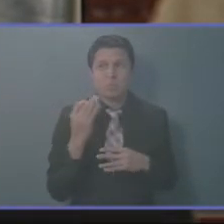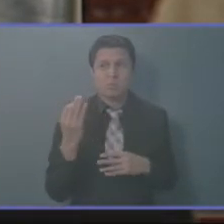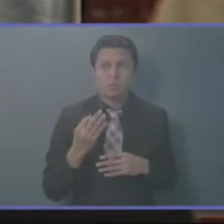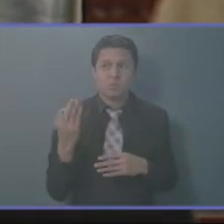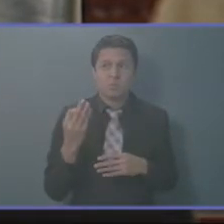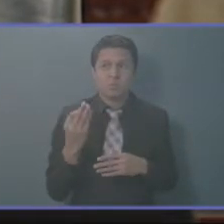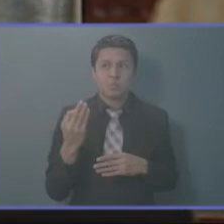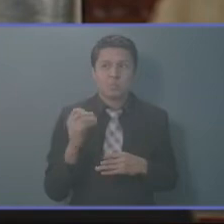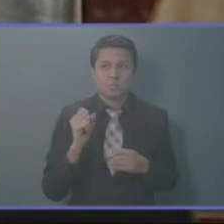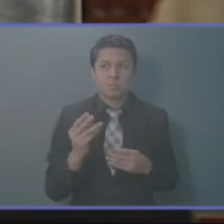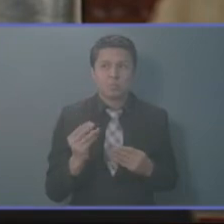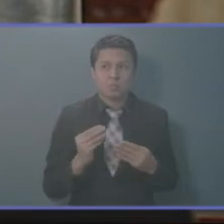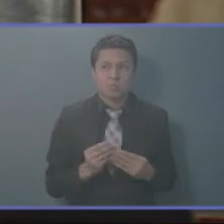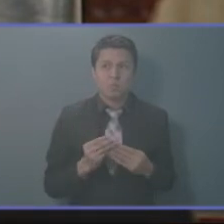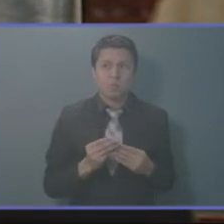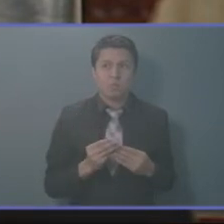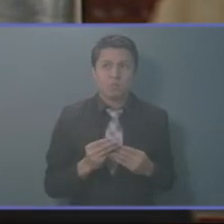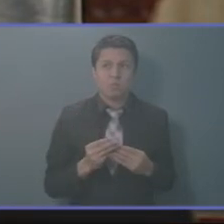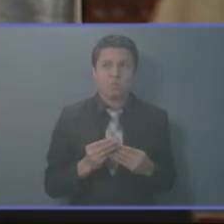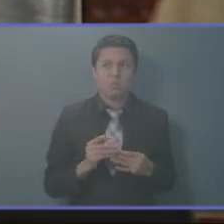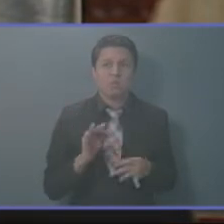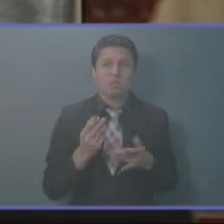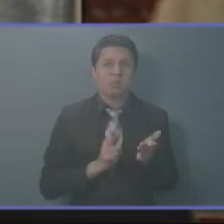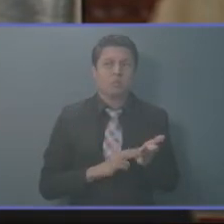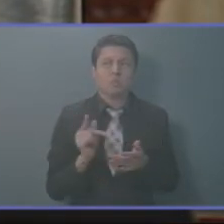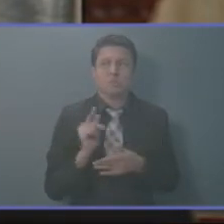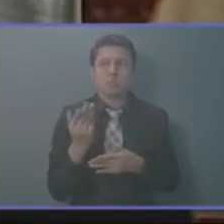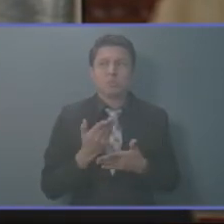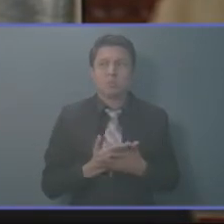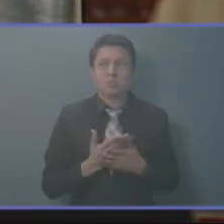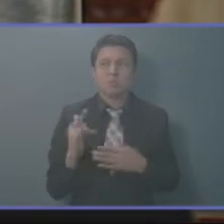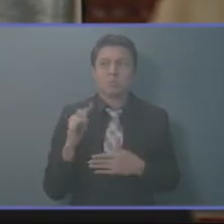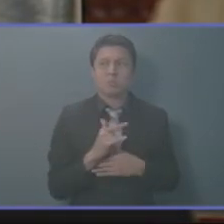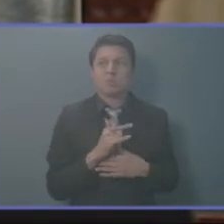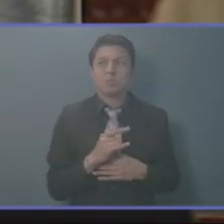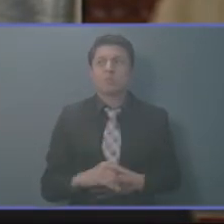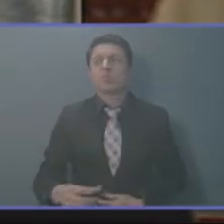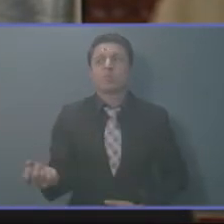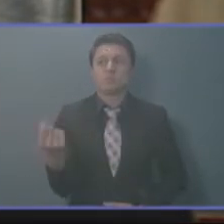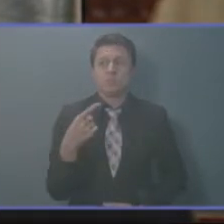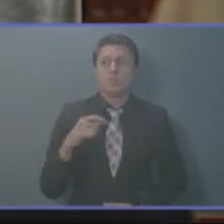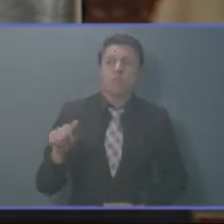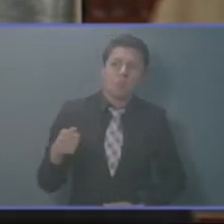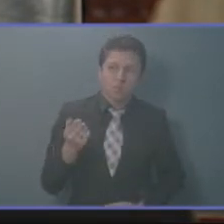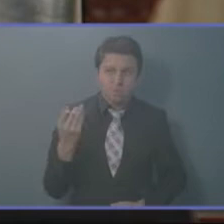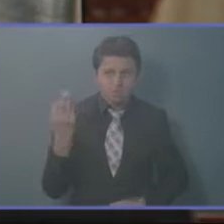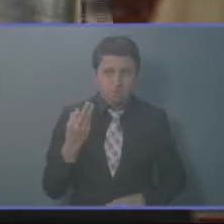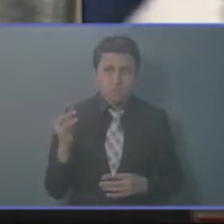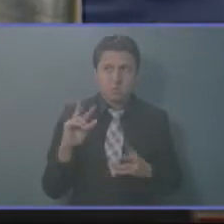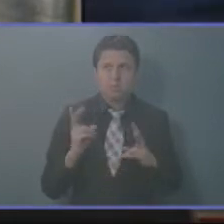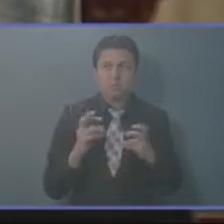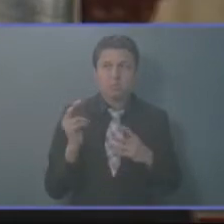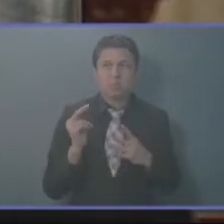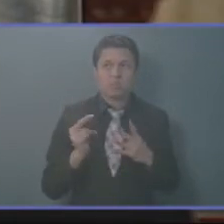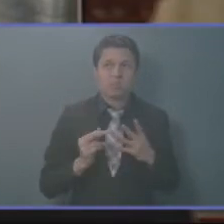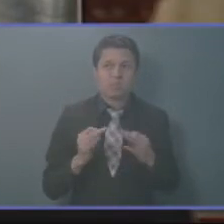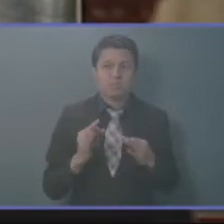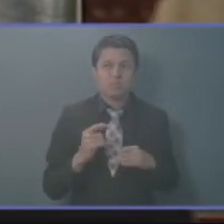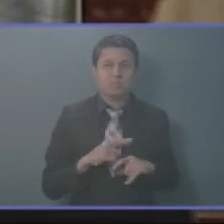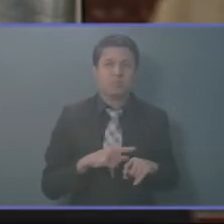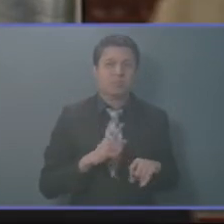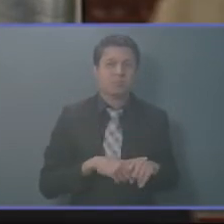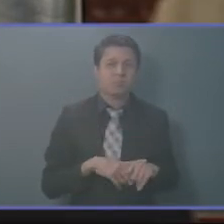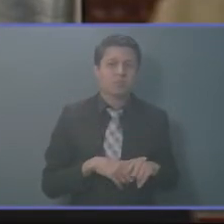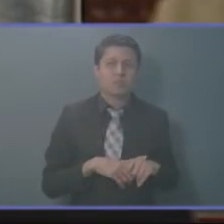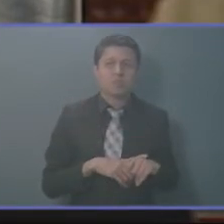necesidades que puedan surgir para la adquisición de medicamentos, camas, utensilios médicos y otros necesarios para atender a los pacientes